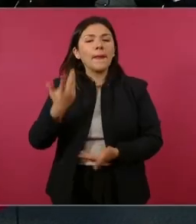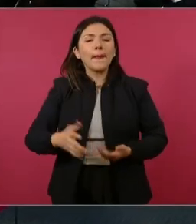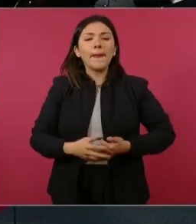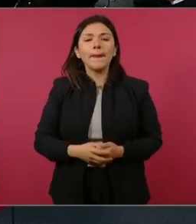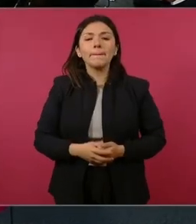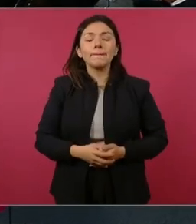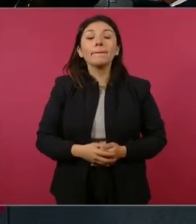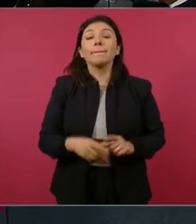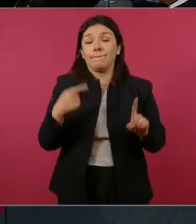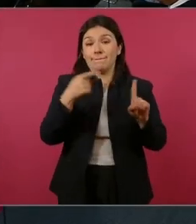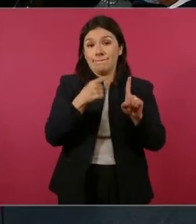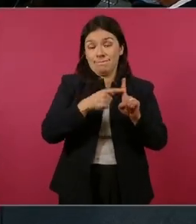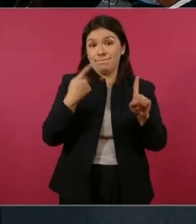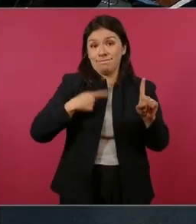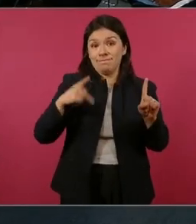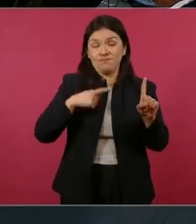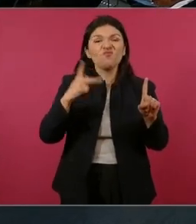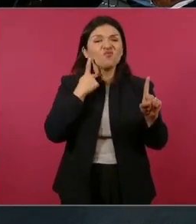y era